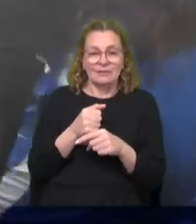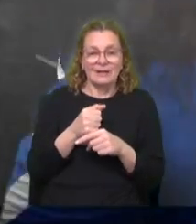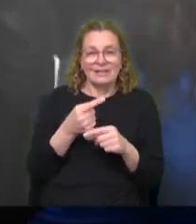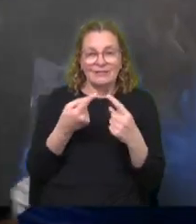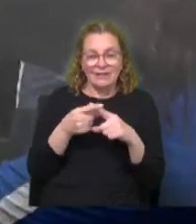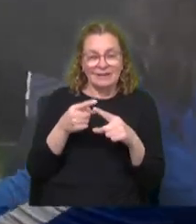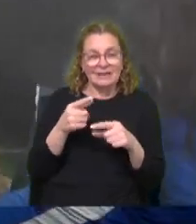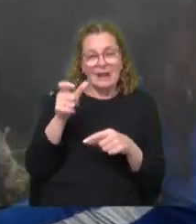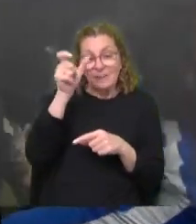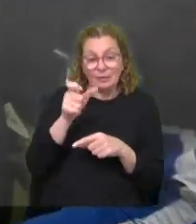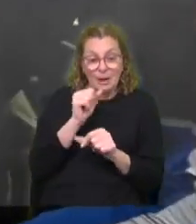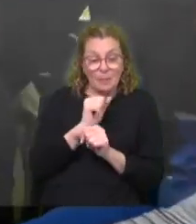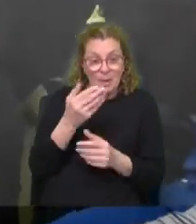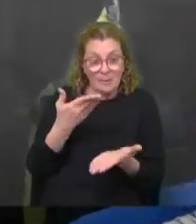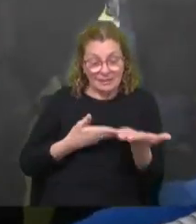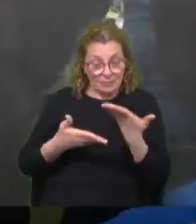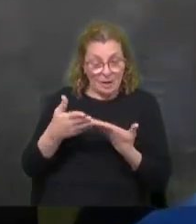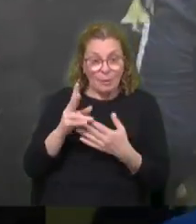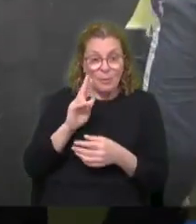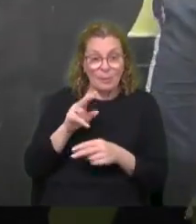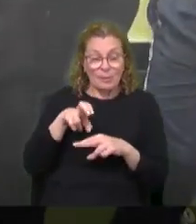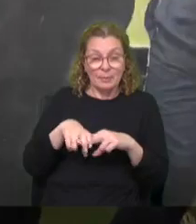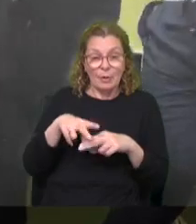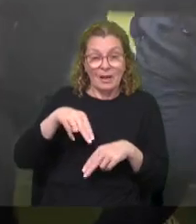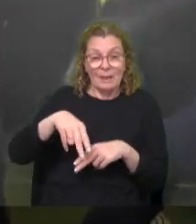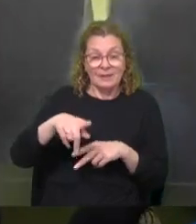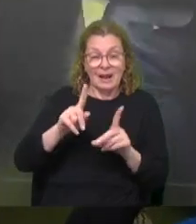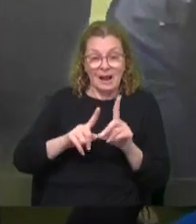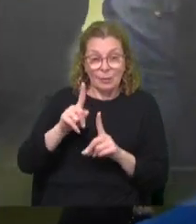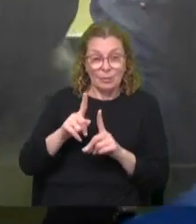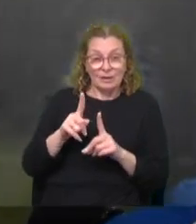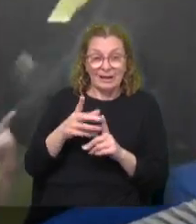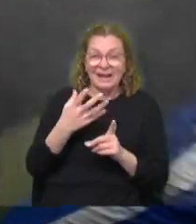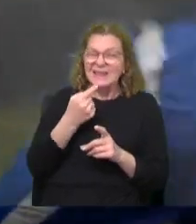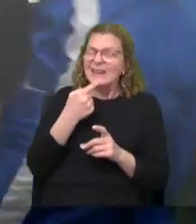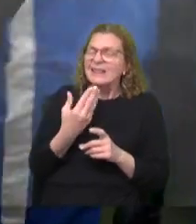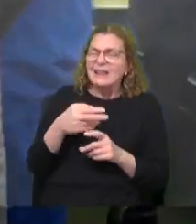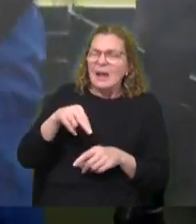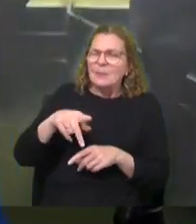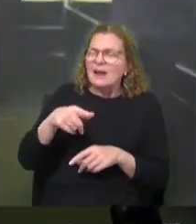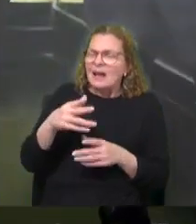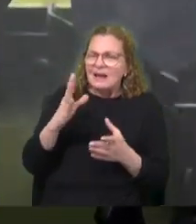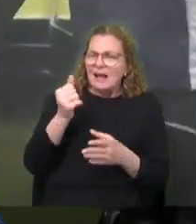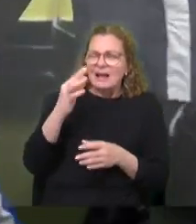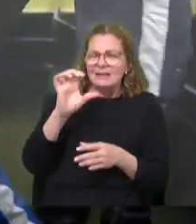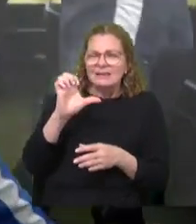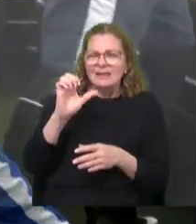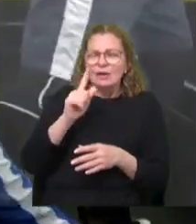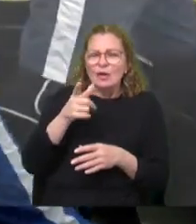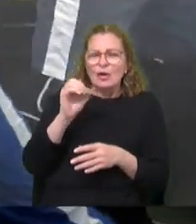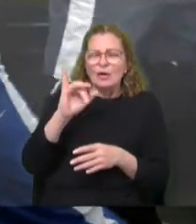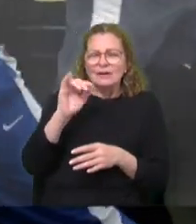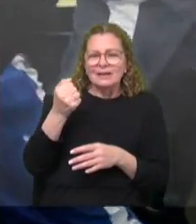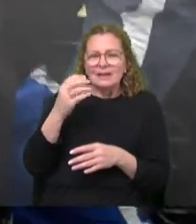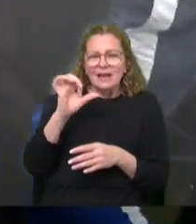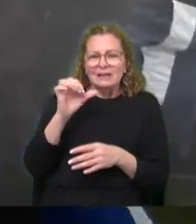en que el público puede llegar a participar como espectador o caminar alguna de las categorías. ¿Qué significa eso de caminar las categorías? Ay, bueno, la Kiki